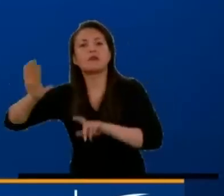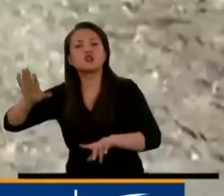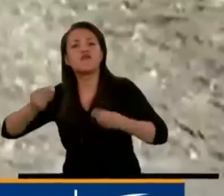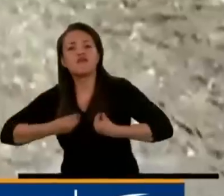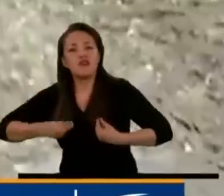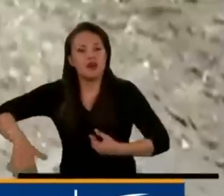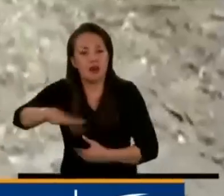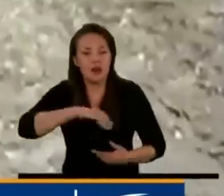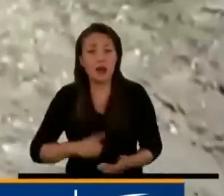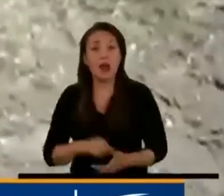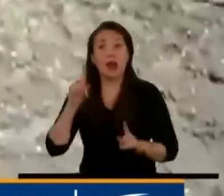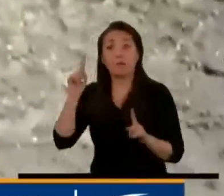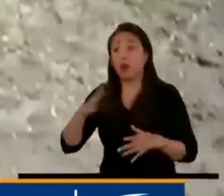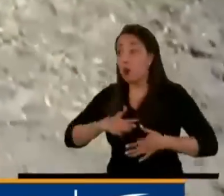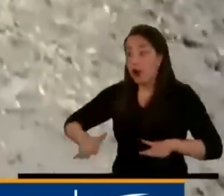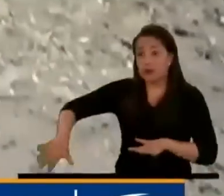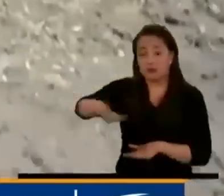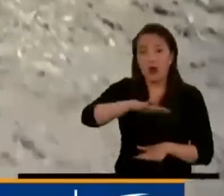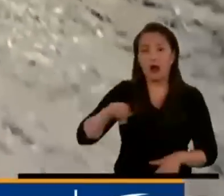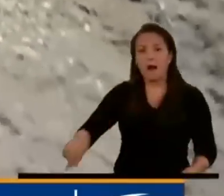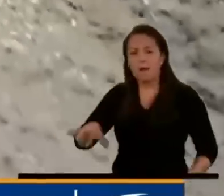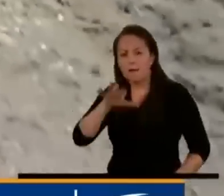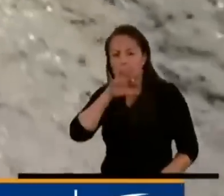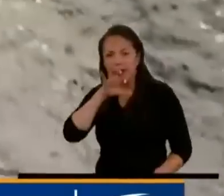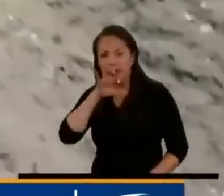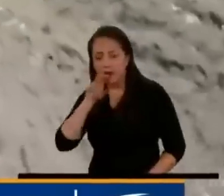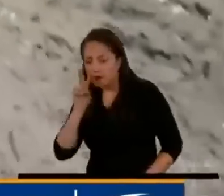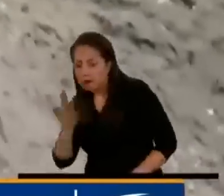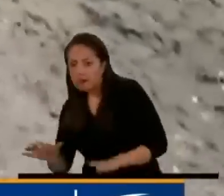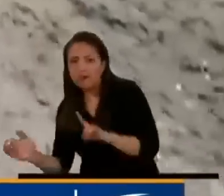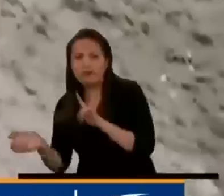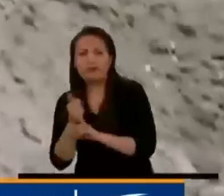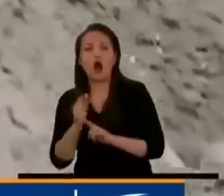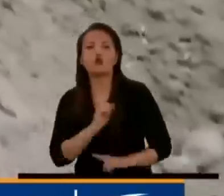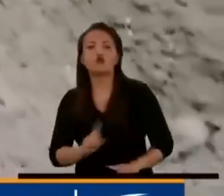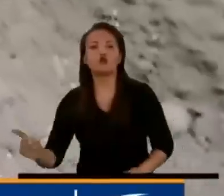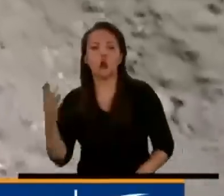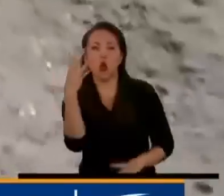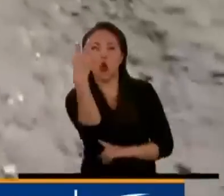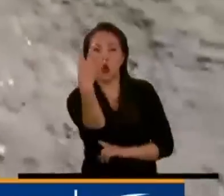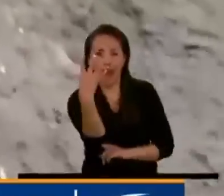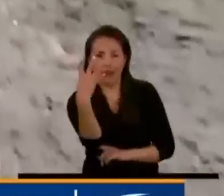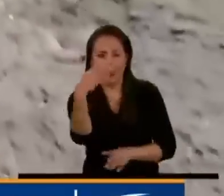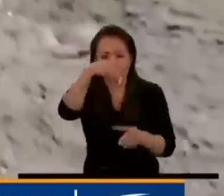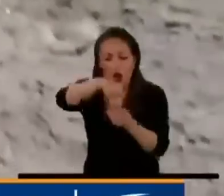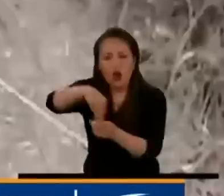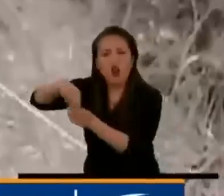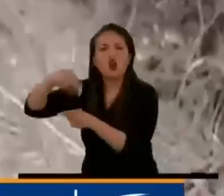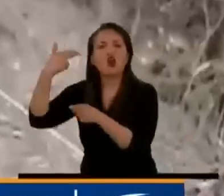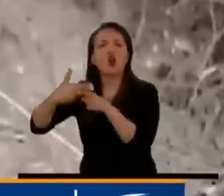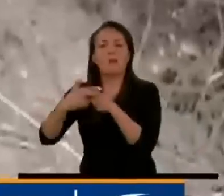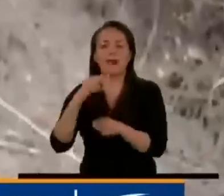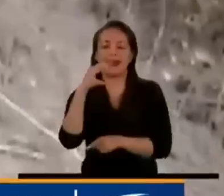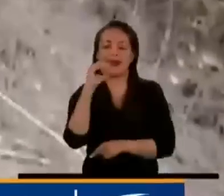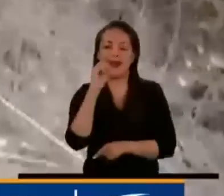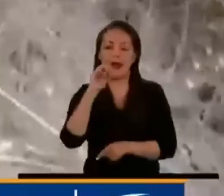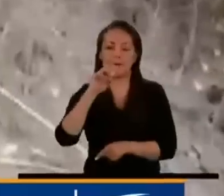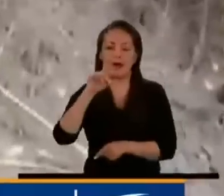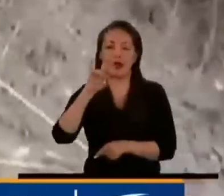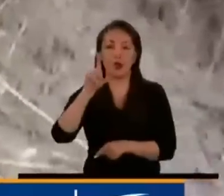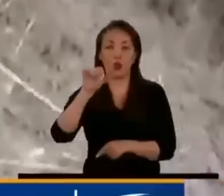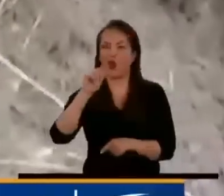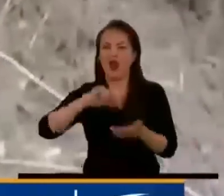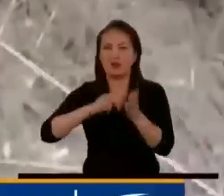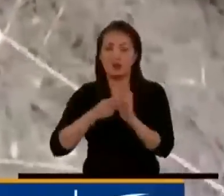esta perritante explosivos detectó una instalación de cuatro artefactos explosivos tipo camándula es decir que al